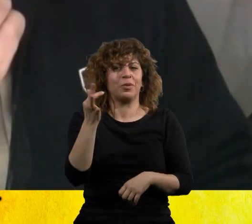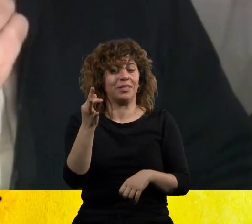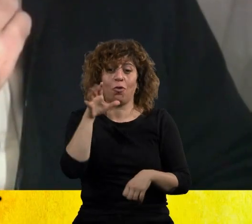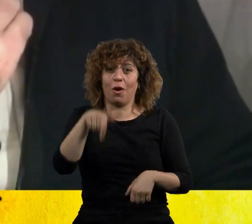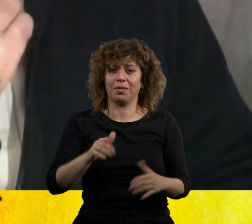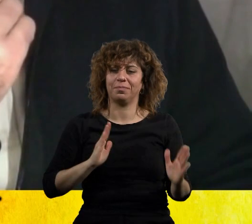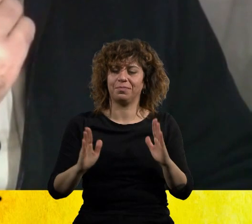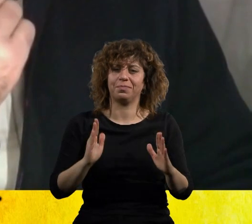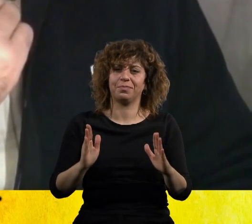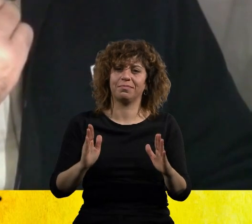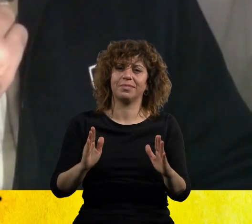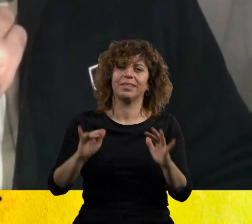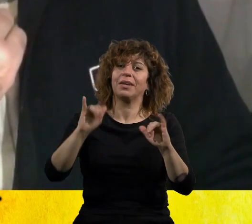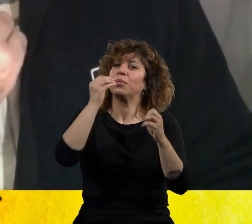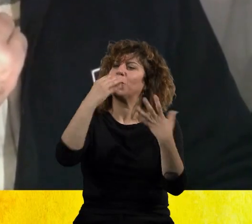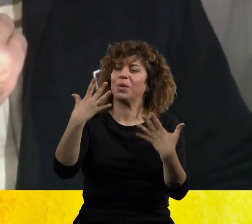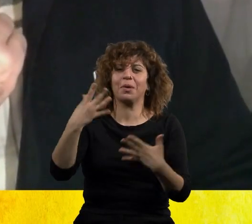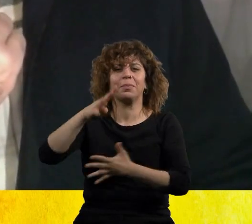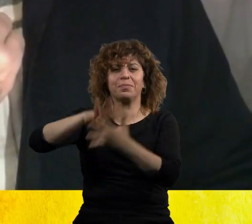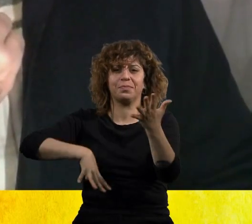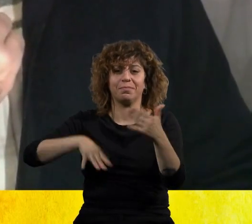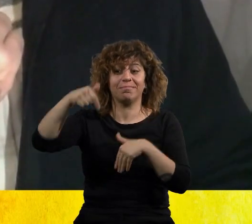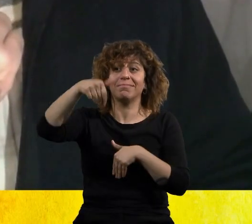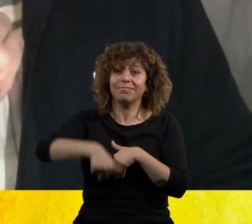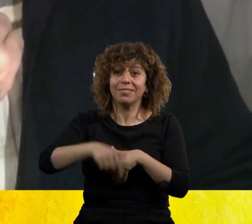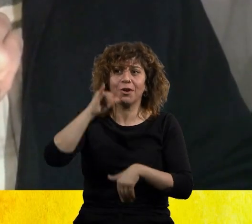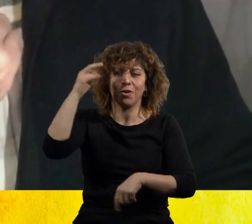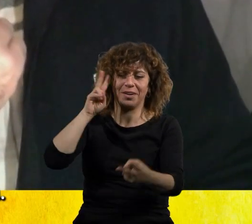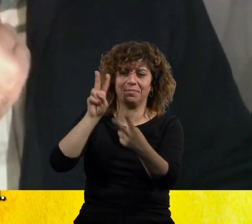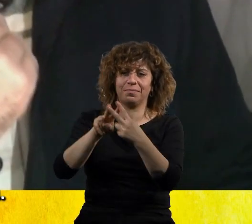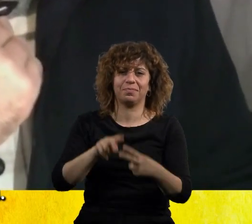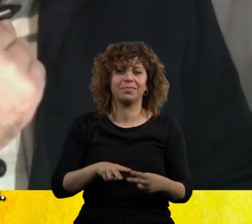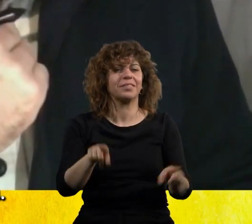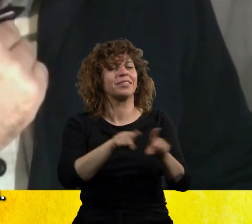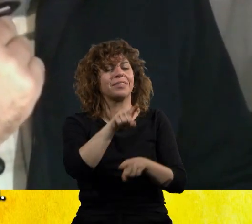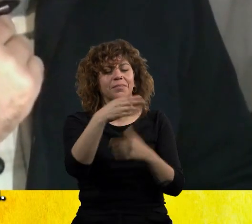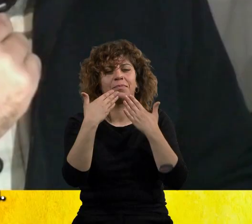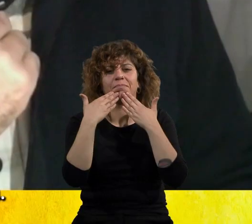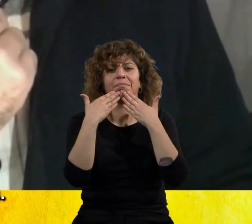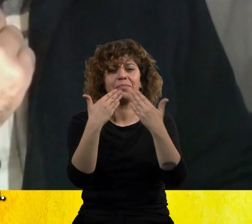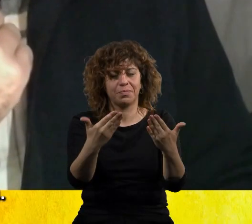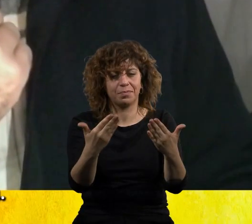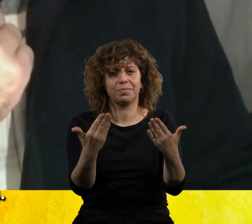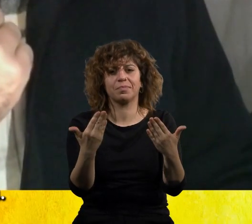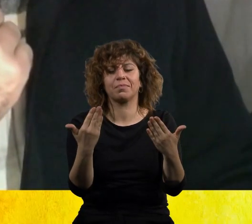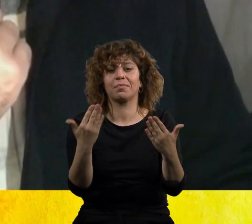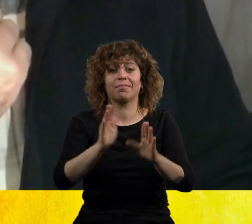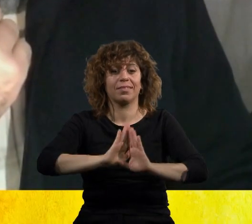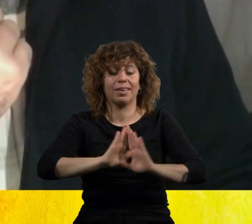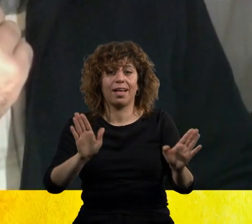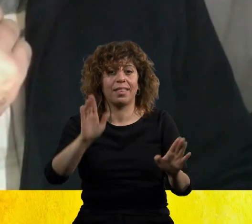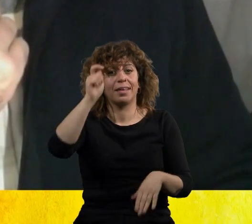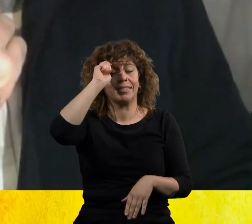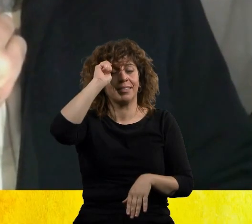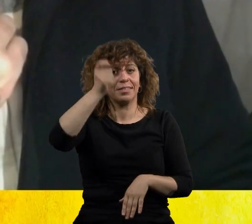vivimos. Y nada, que vaya muy bien por Barcelona. Nos vemos por aquí, por La Rioja. Igualmente, muchas gracias, Monse, y nada,